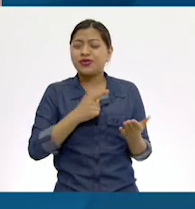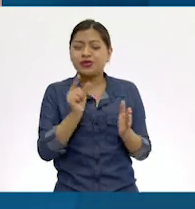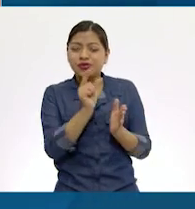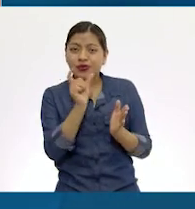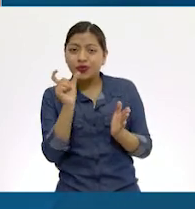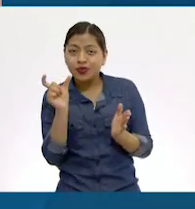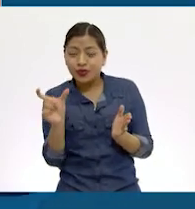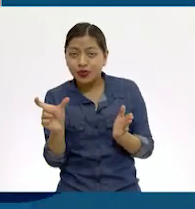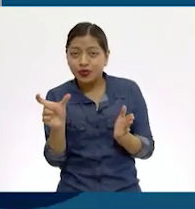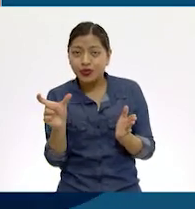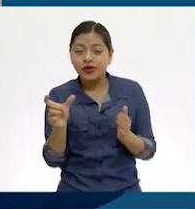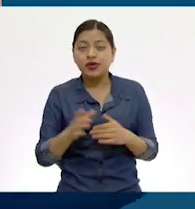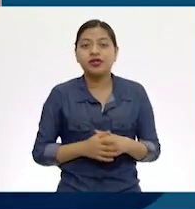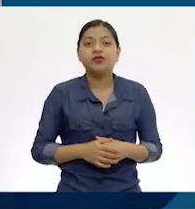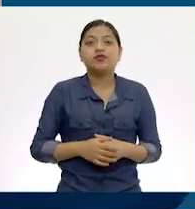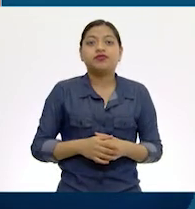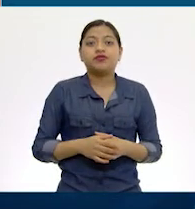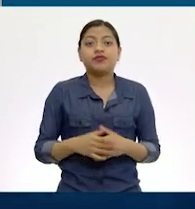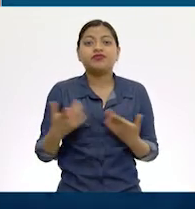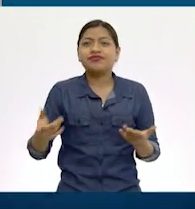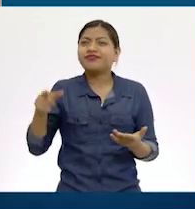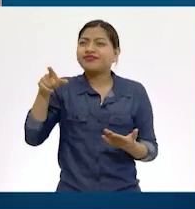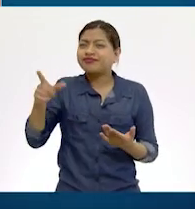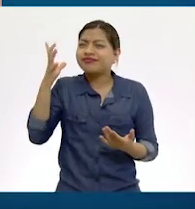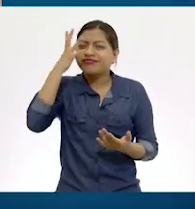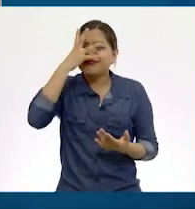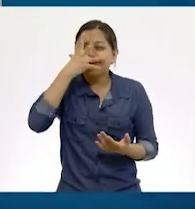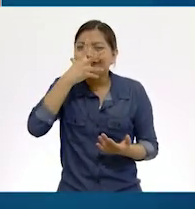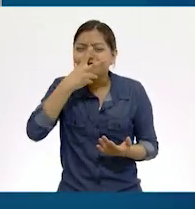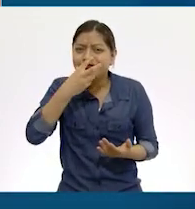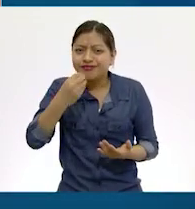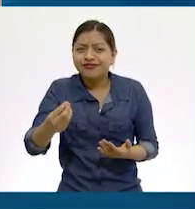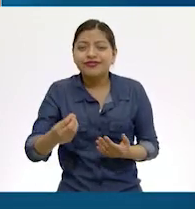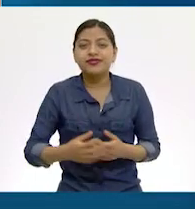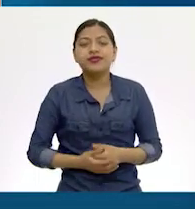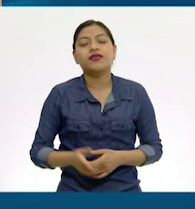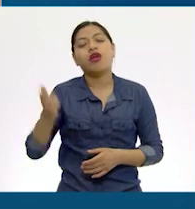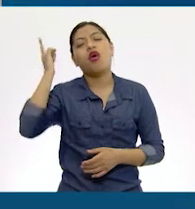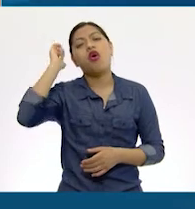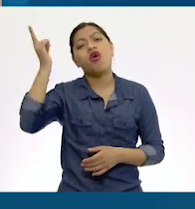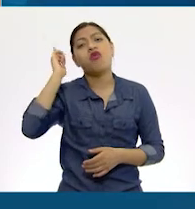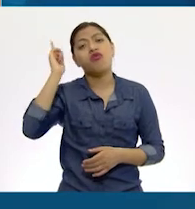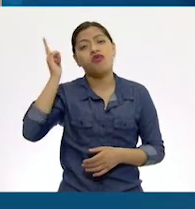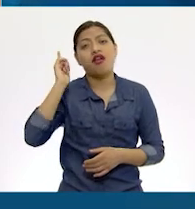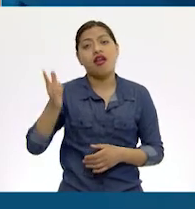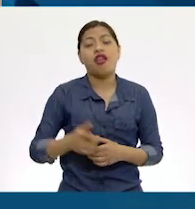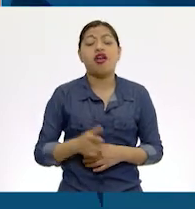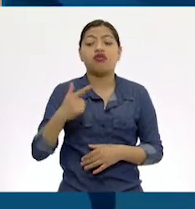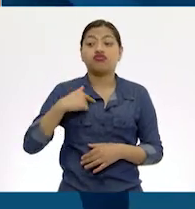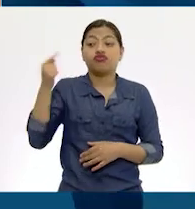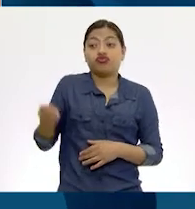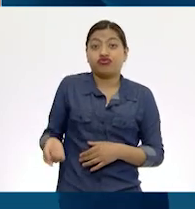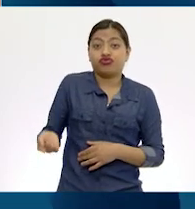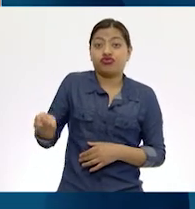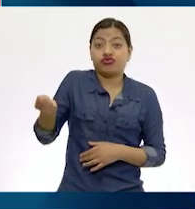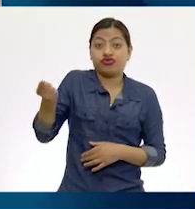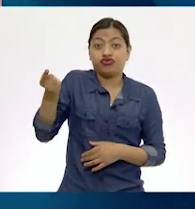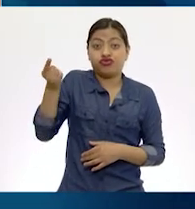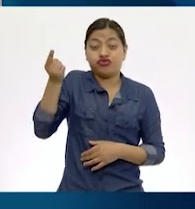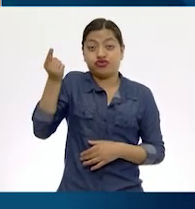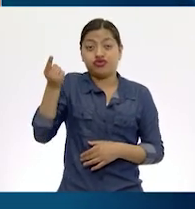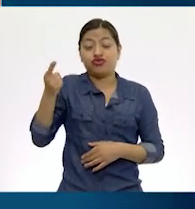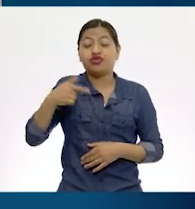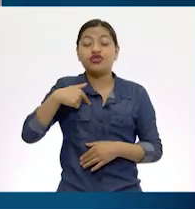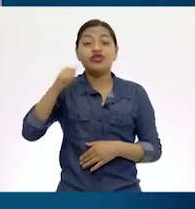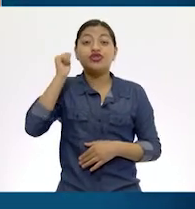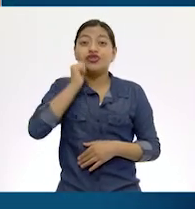niños antes. Me encanta. ¡Ay, qué bonito! Ojalá que yo, cuando yo sea grande, a mí no se me